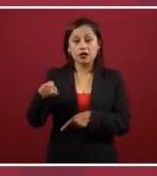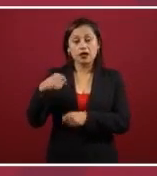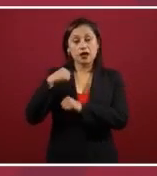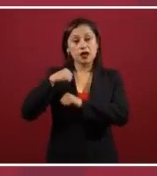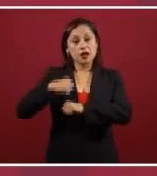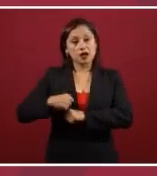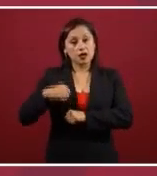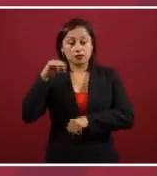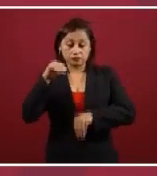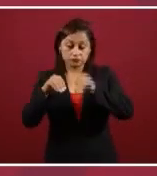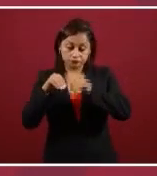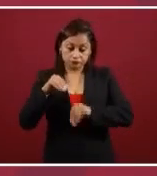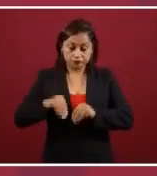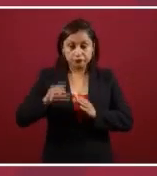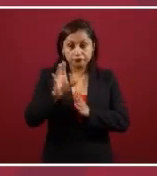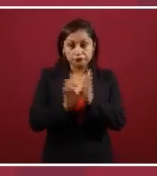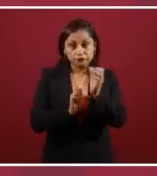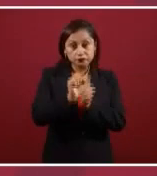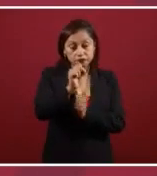para fortalecer los valores